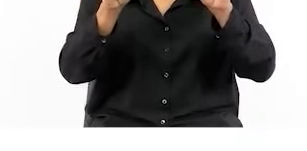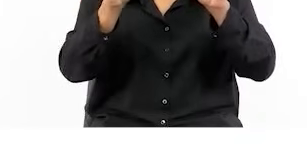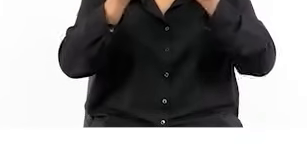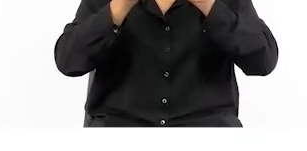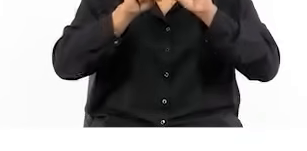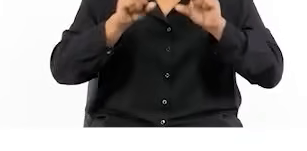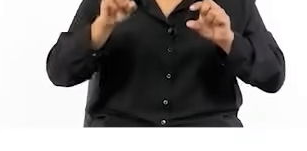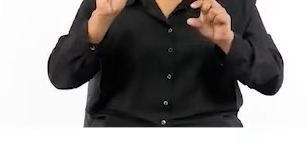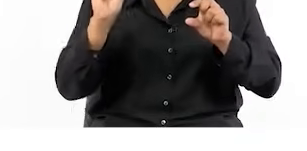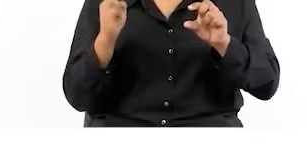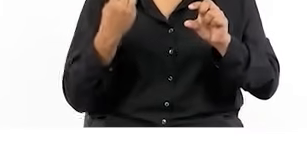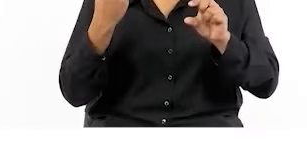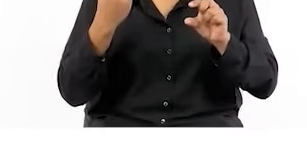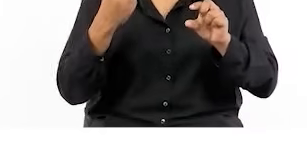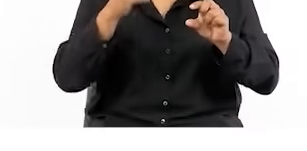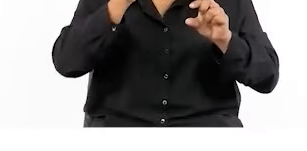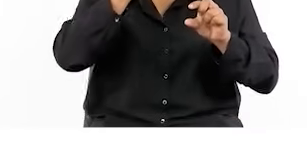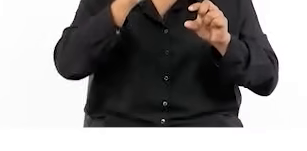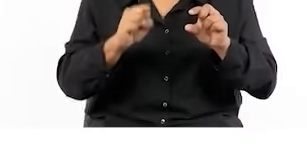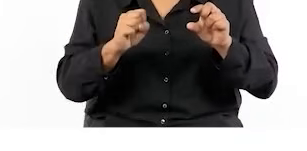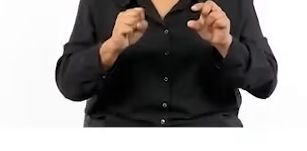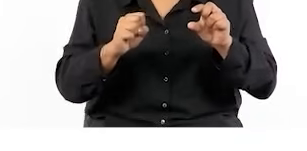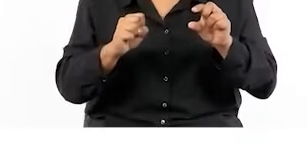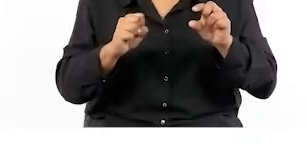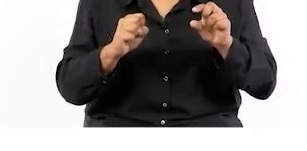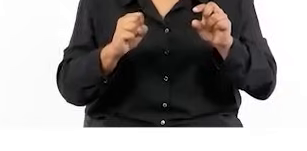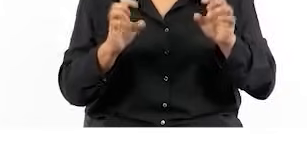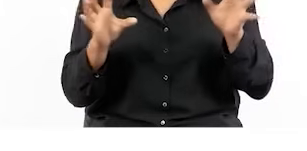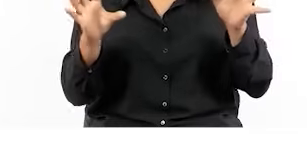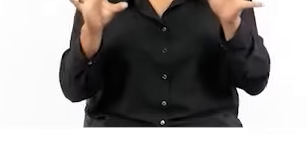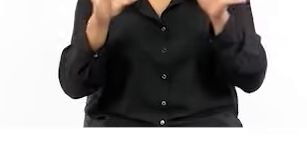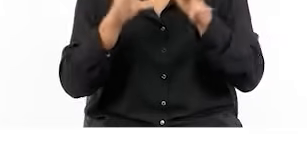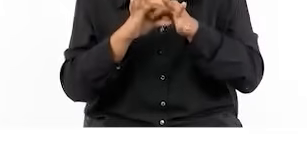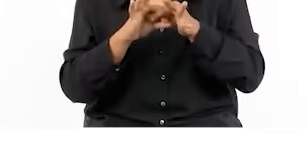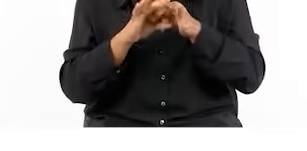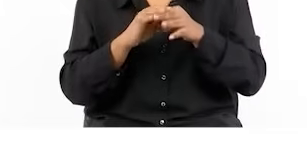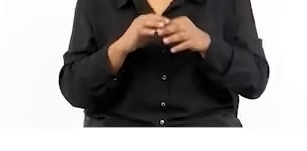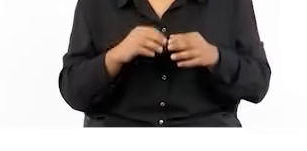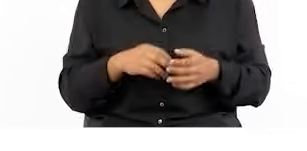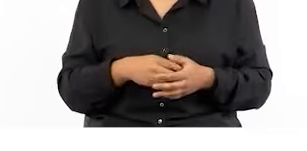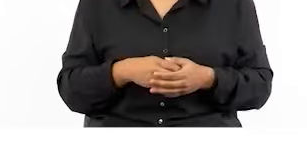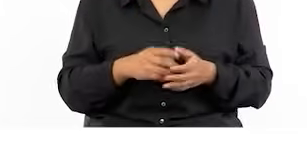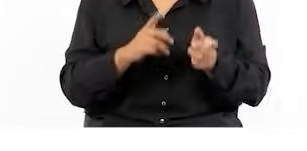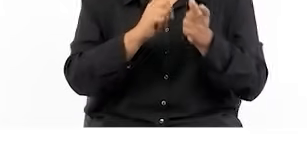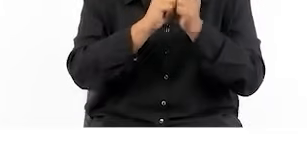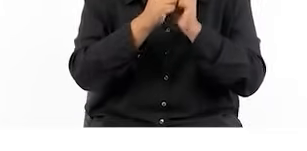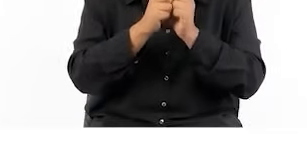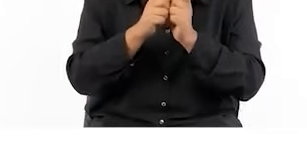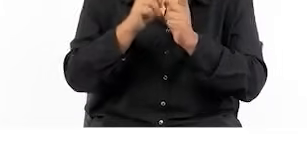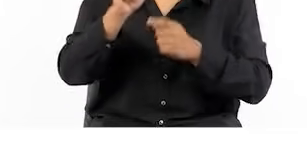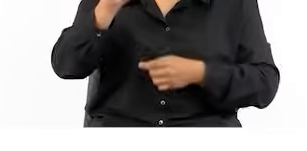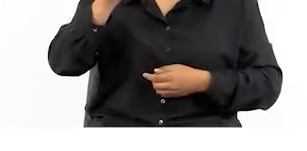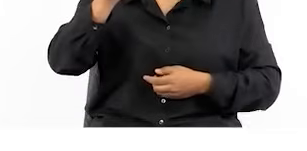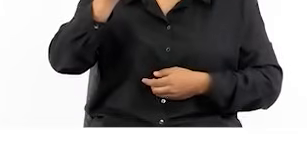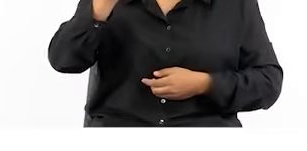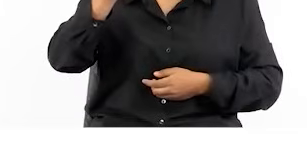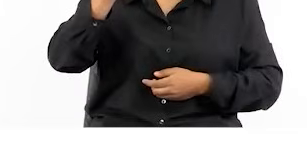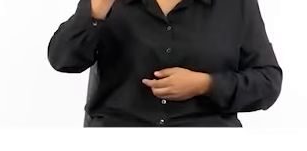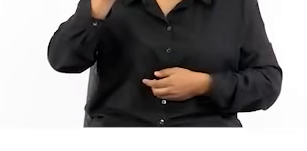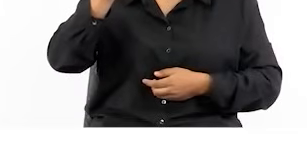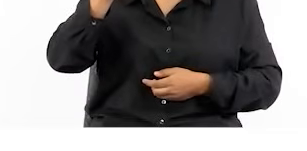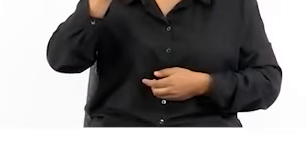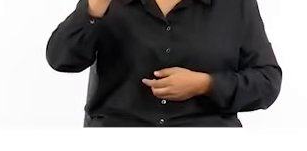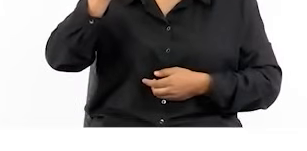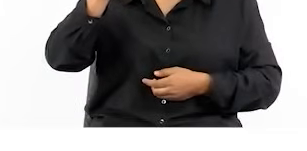capas horizontales, la que está abajo tiene que ser más antigua que la que está arriba. La ley de relación transversal,